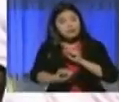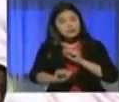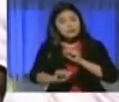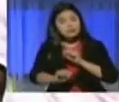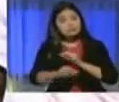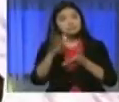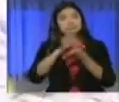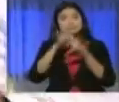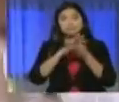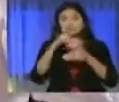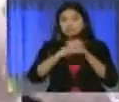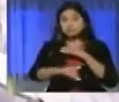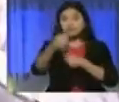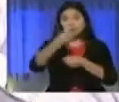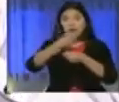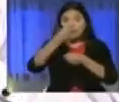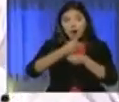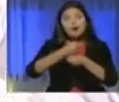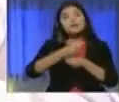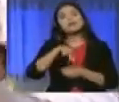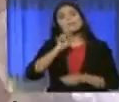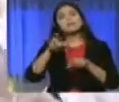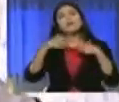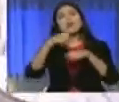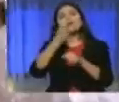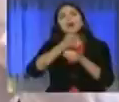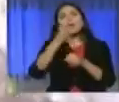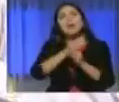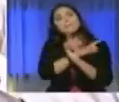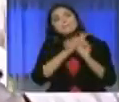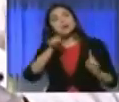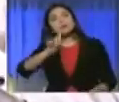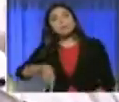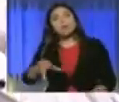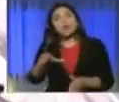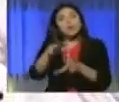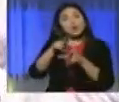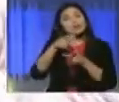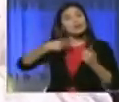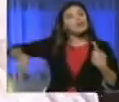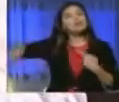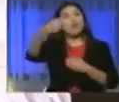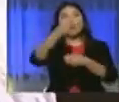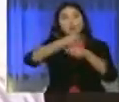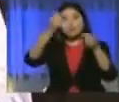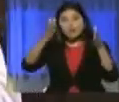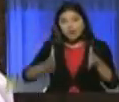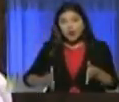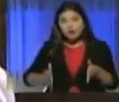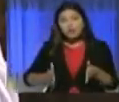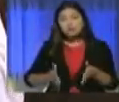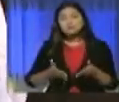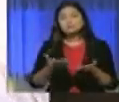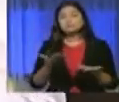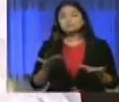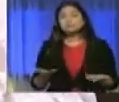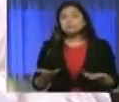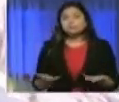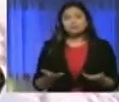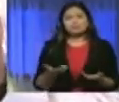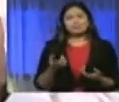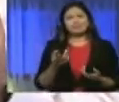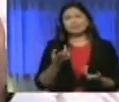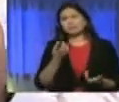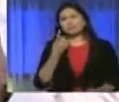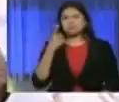estabilidad laboral, no solamente de los puestos de empleo, sino también de los ingresos de los trabajadores y las trabajadoras, que de forma absurda, diría